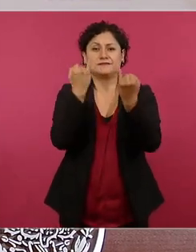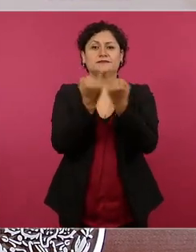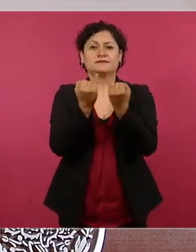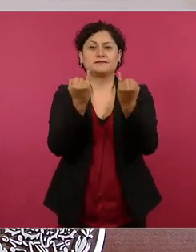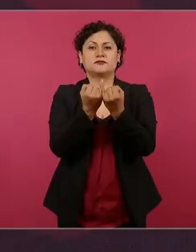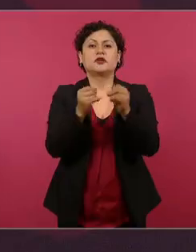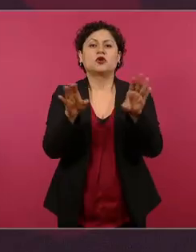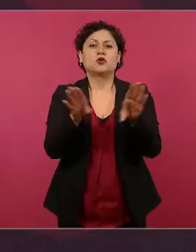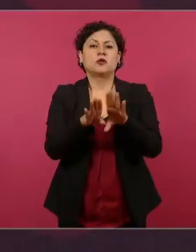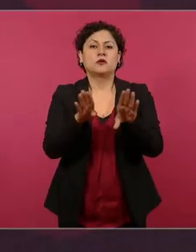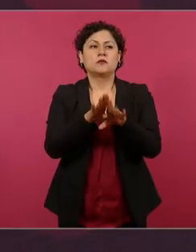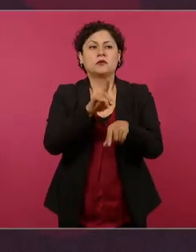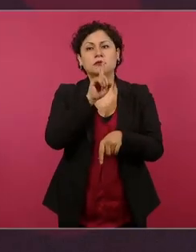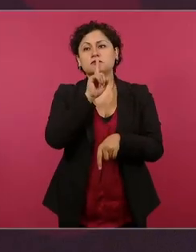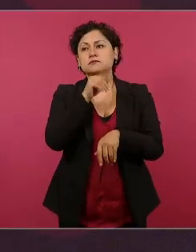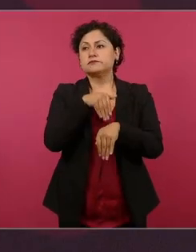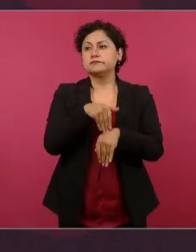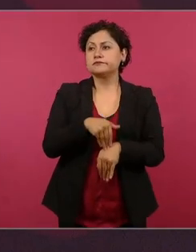ser rebeldes.